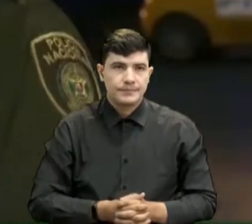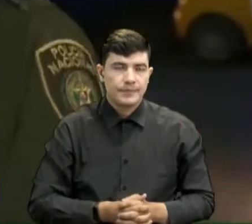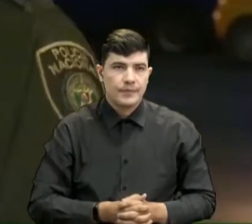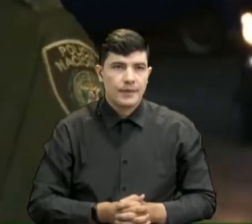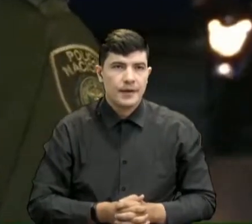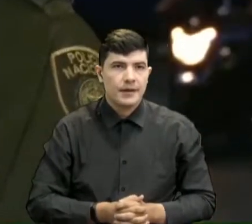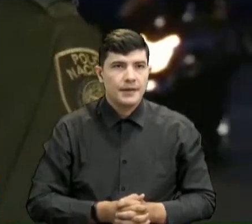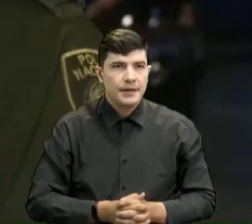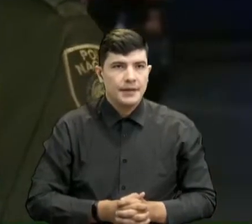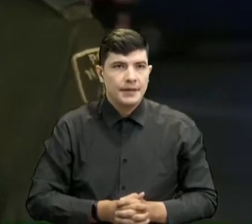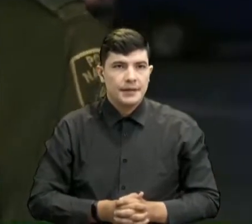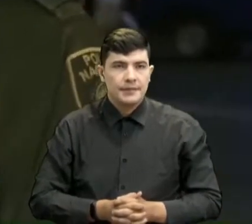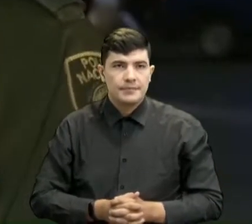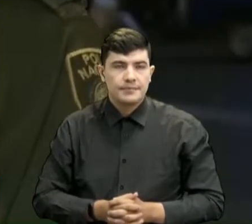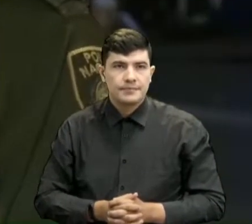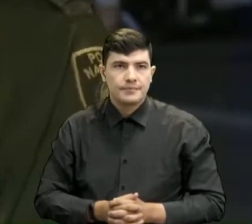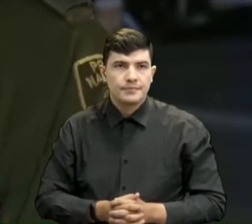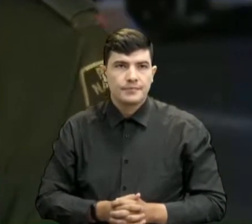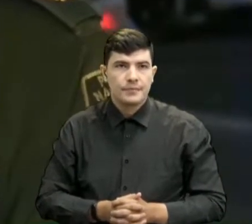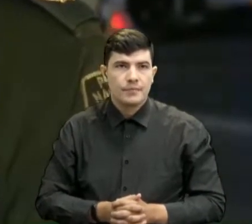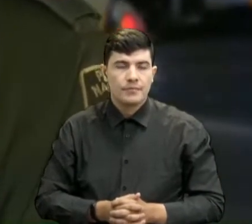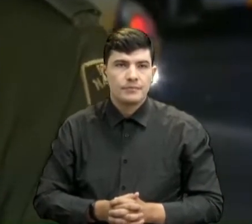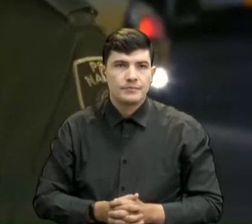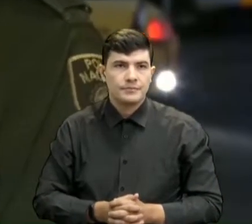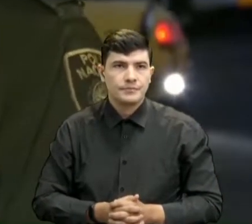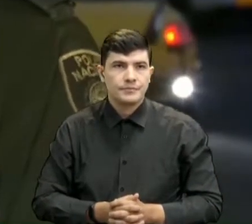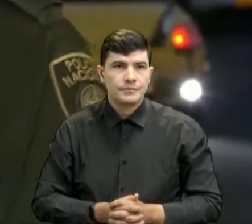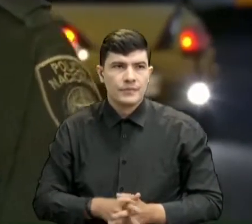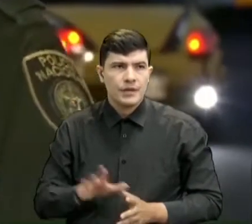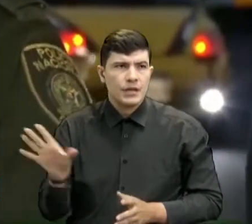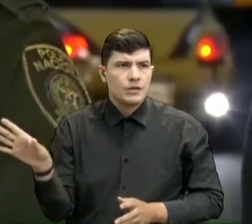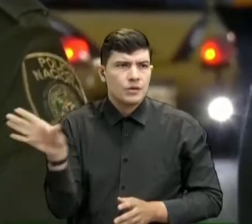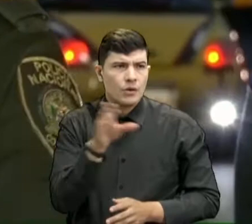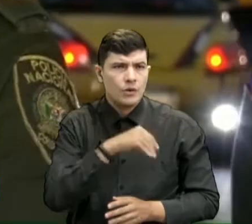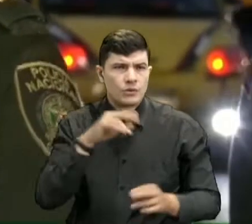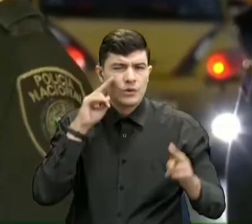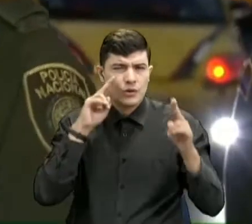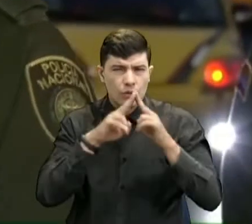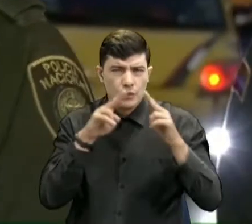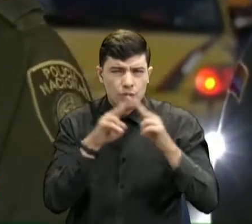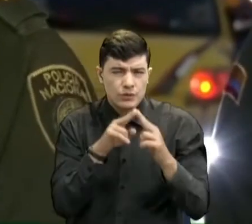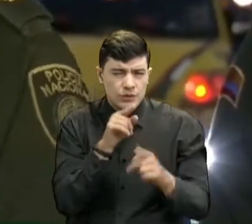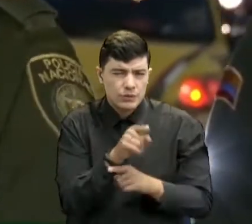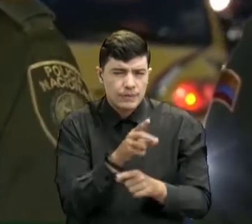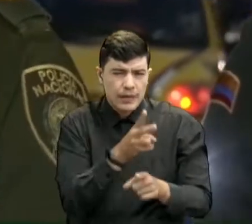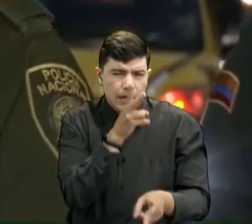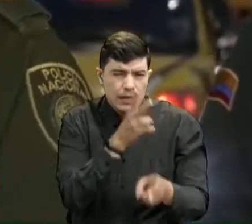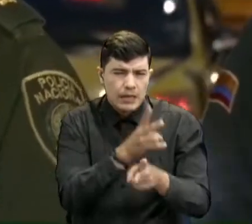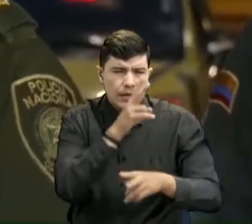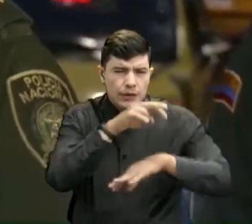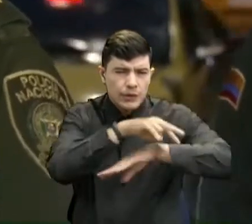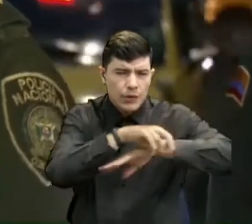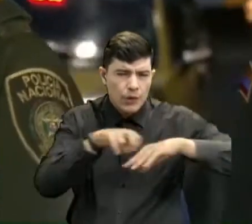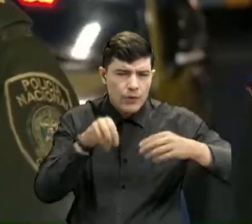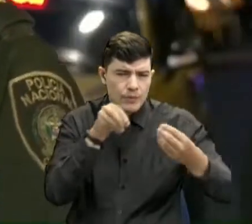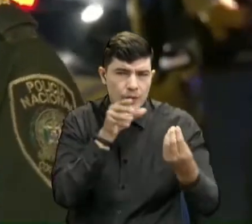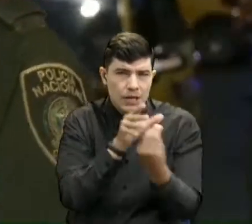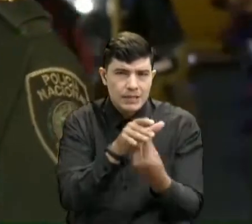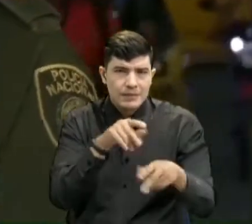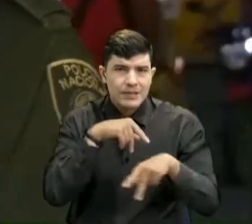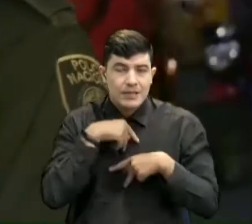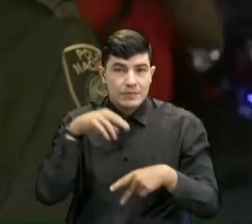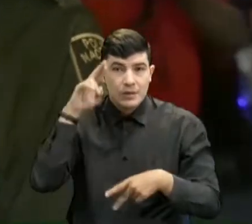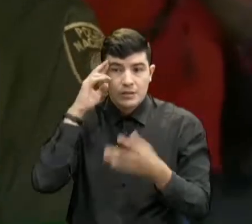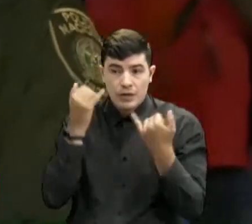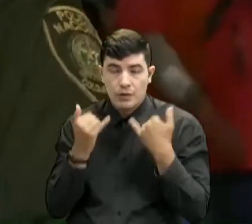como el de mayor ícono de inseguridad, del hurto, de la lesión. Por ello estamos con toda la